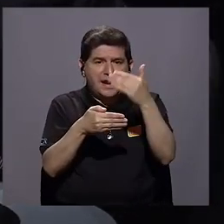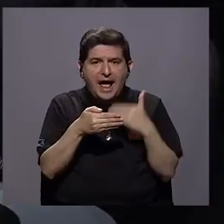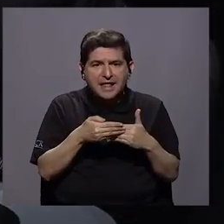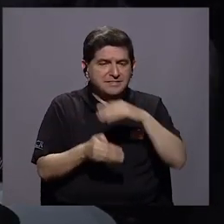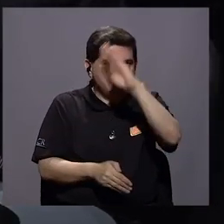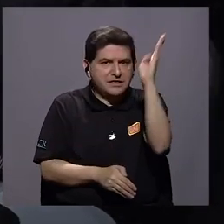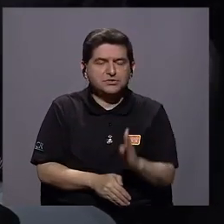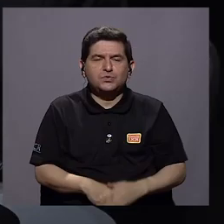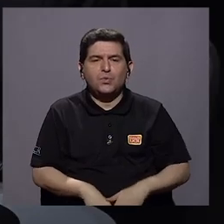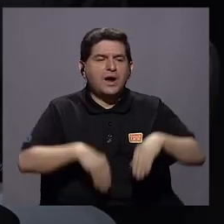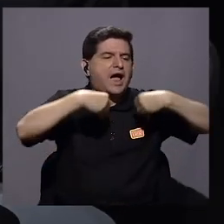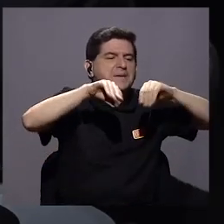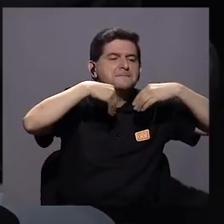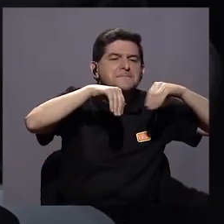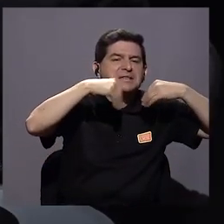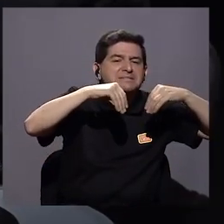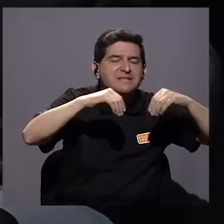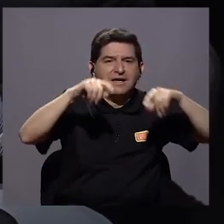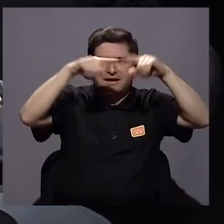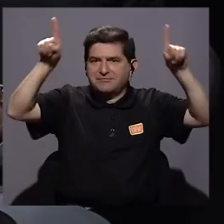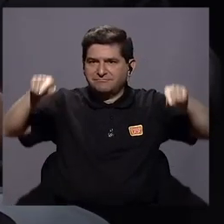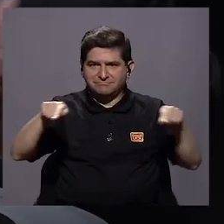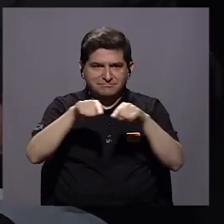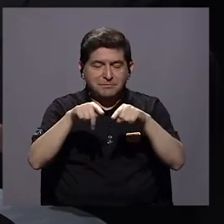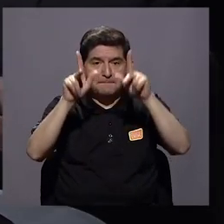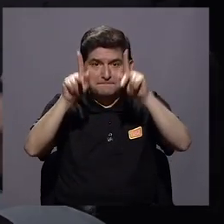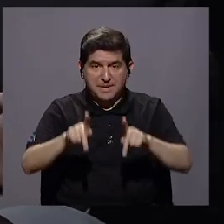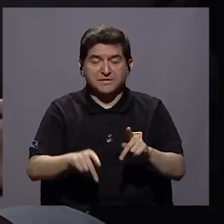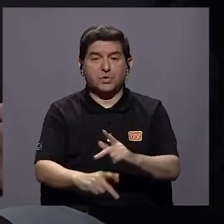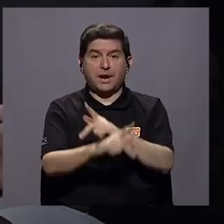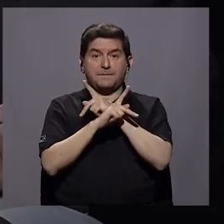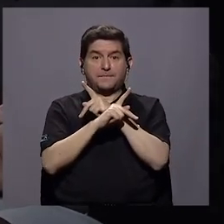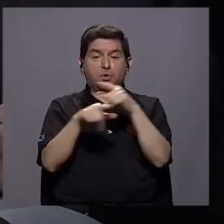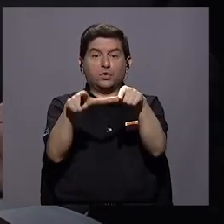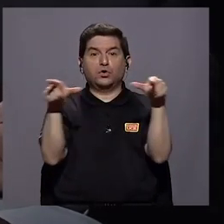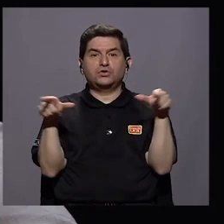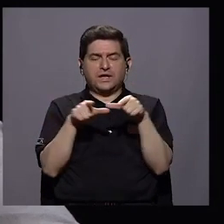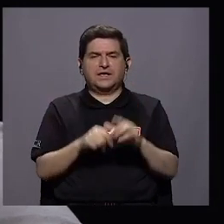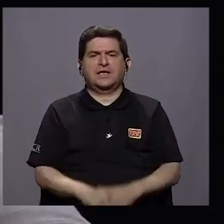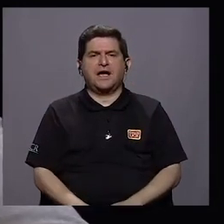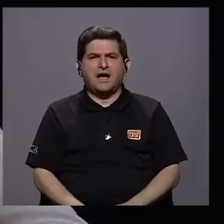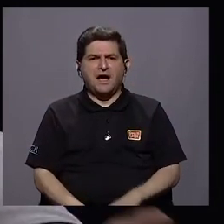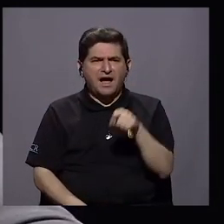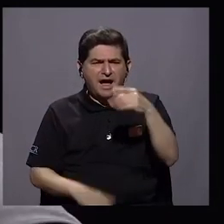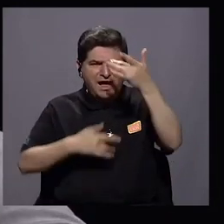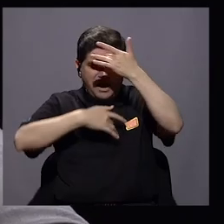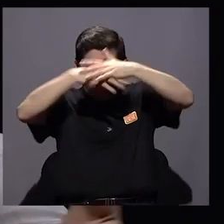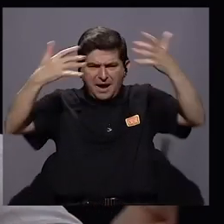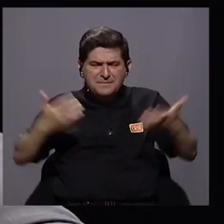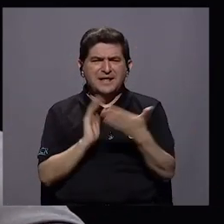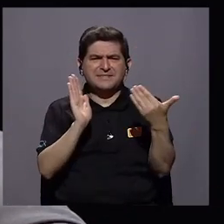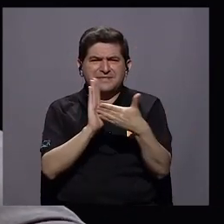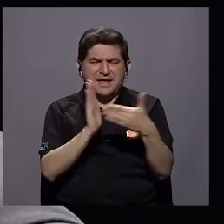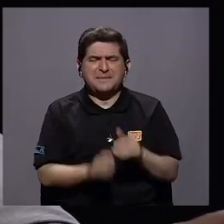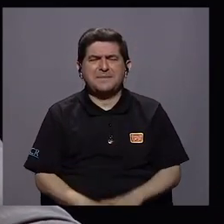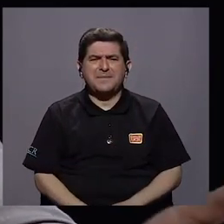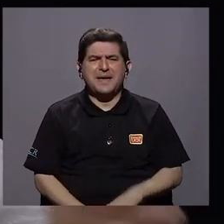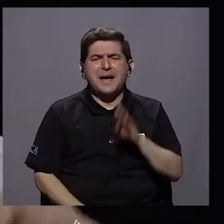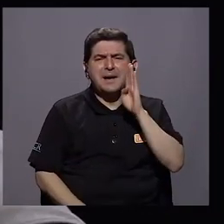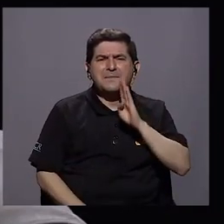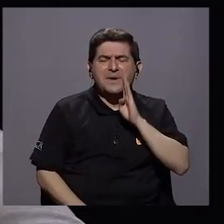usted veía un se vende, porque las propiedades de la gente las protegía mucho. Obvio, la pandemia los afectó mucho, bares, lugares,